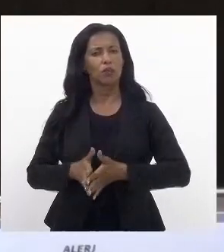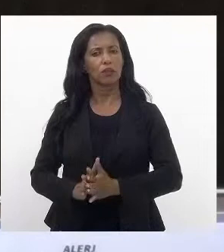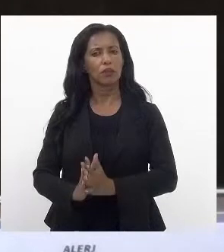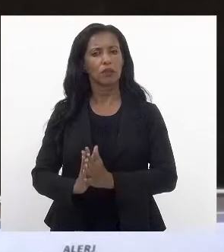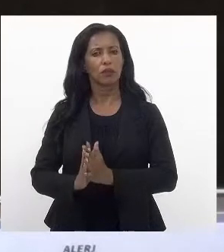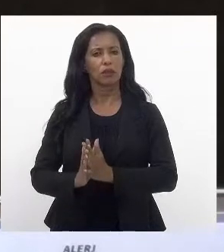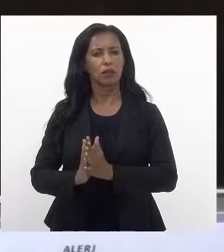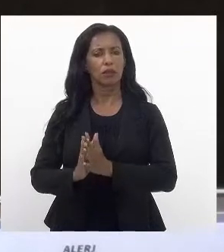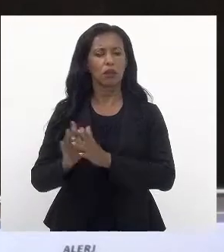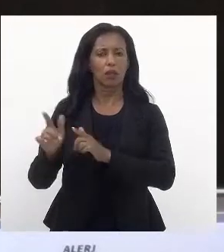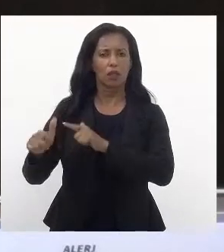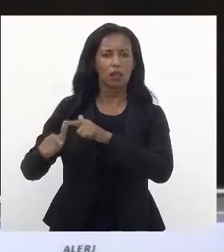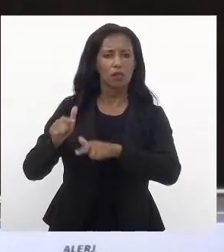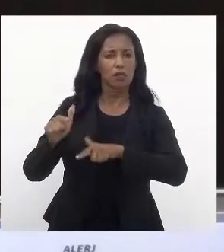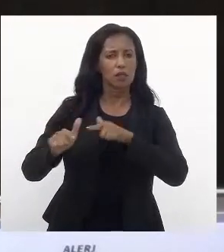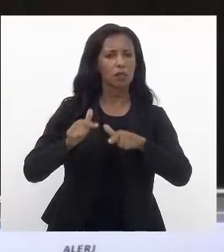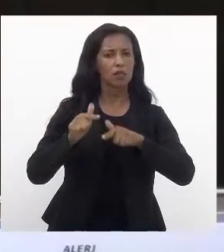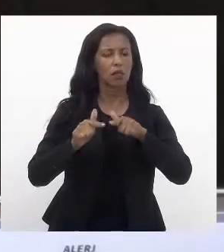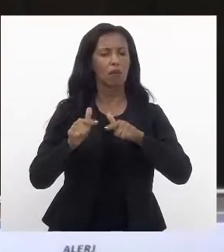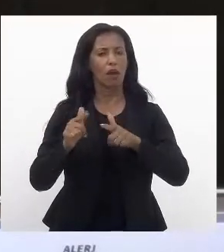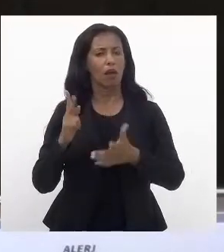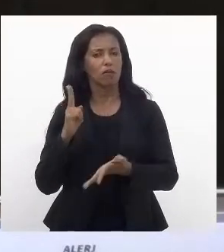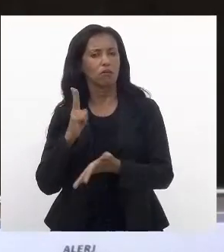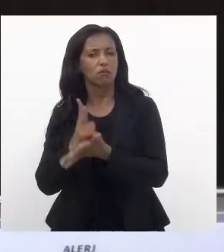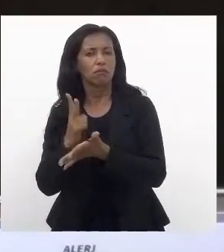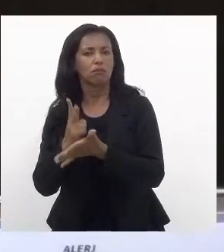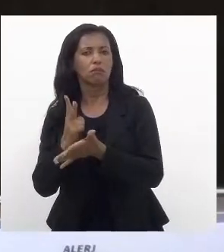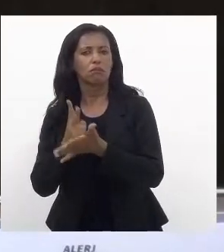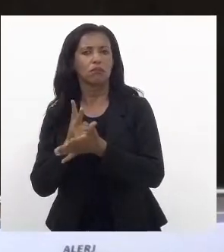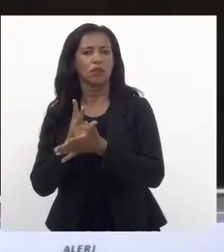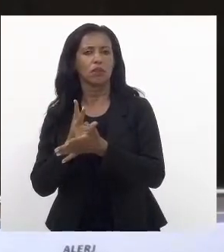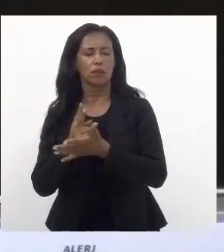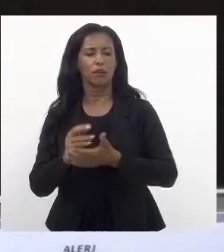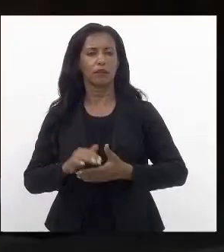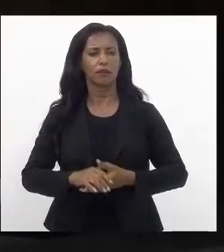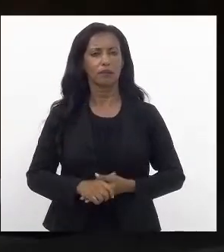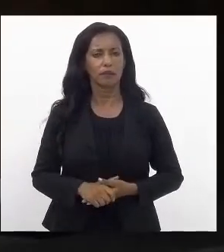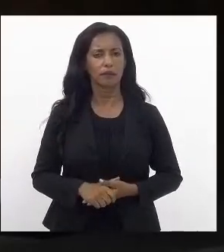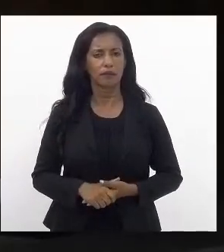en nuestro trabajo, siempre hay soldados desconocidos